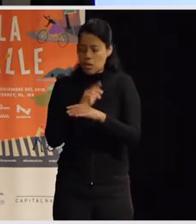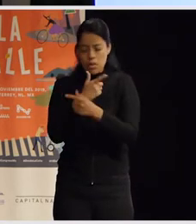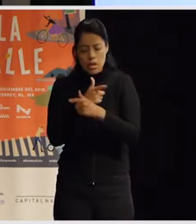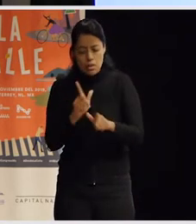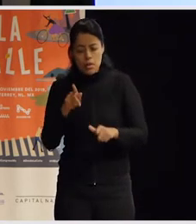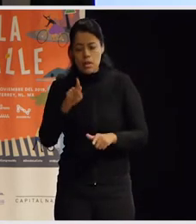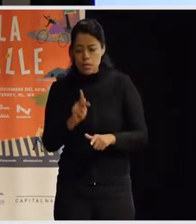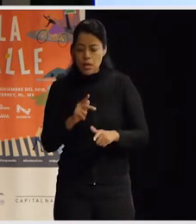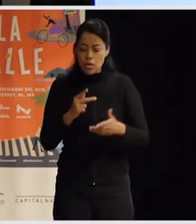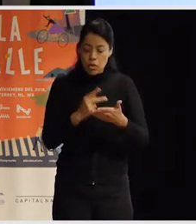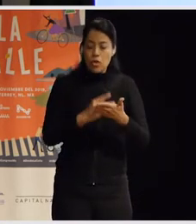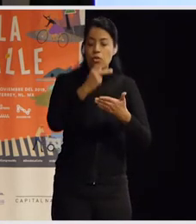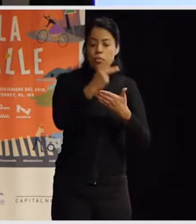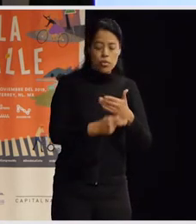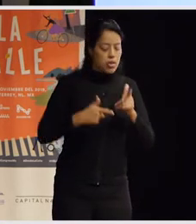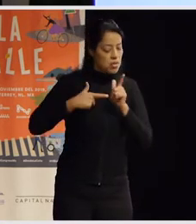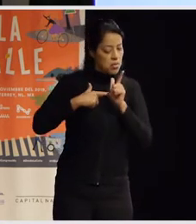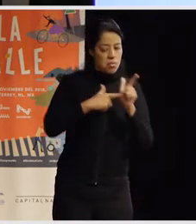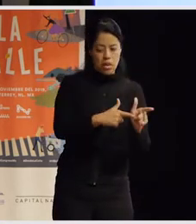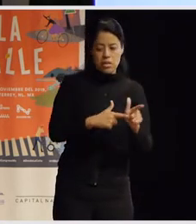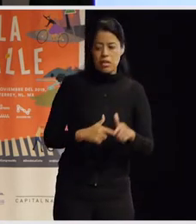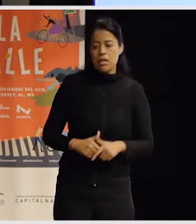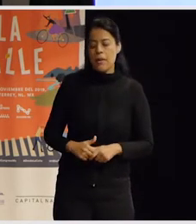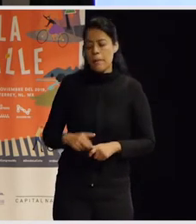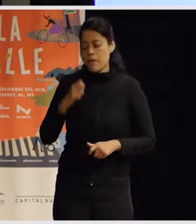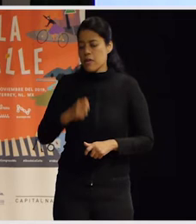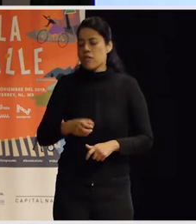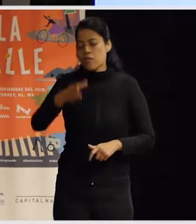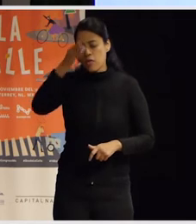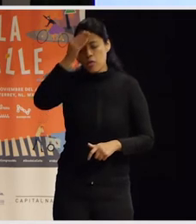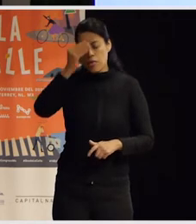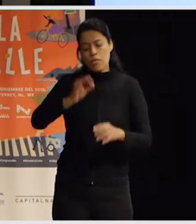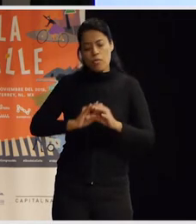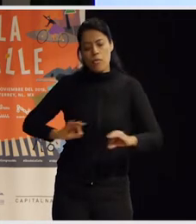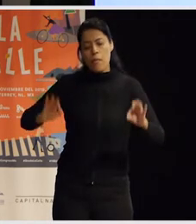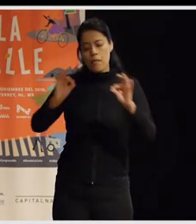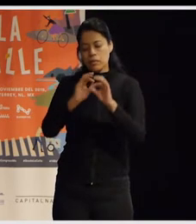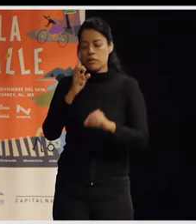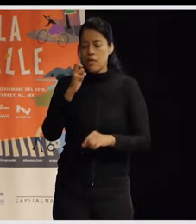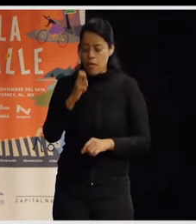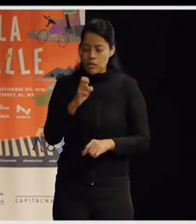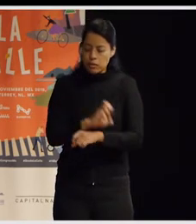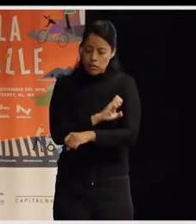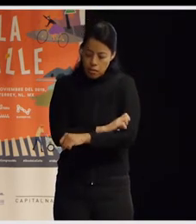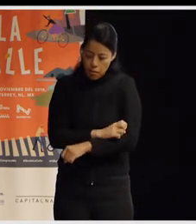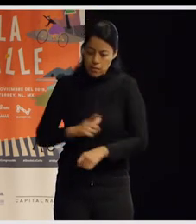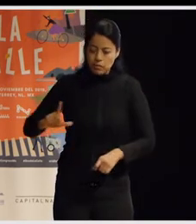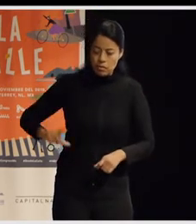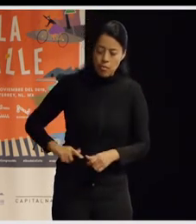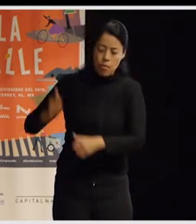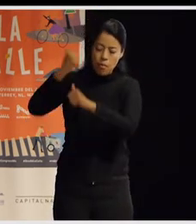tu programa va a permanecer y eso eso porque hacen los aprendizajes más importantes entonces el gobierno estaba a cargo de poner la